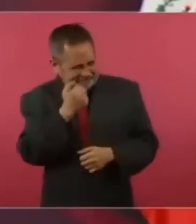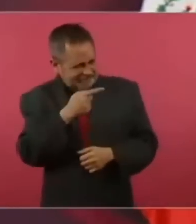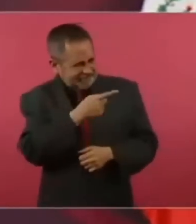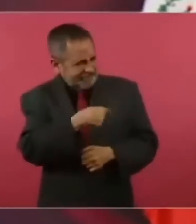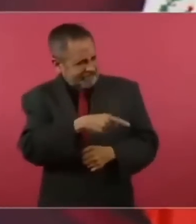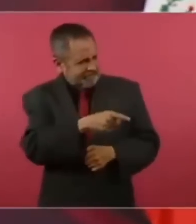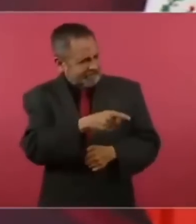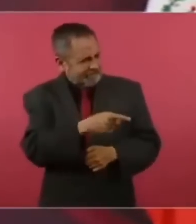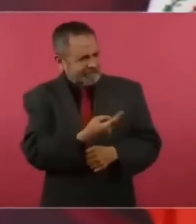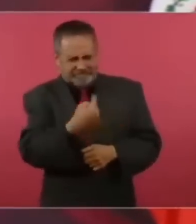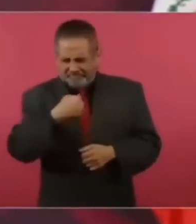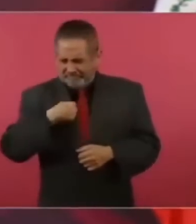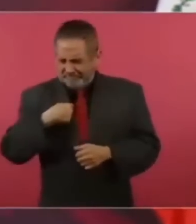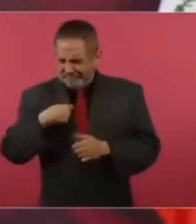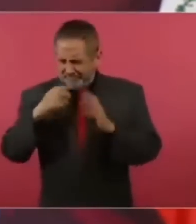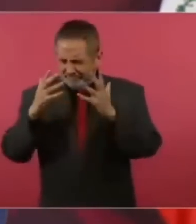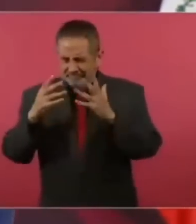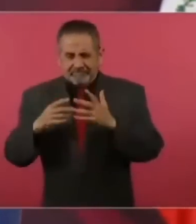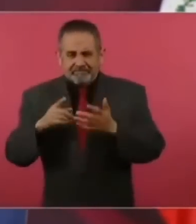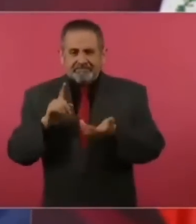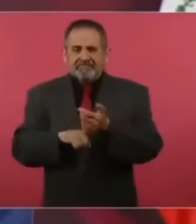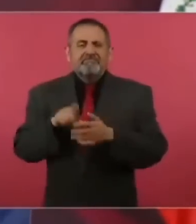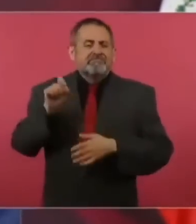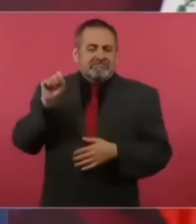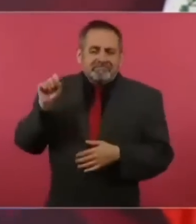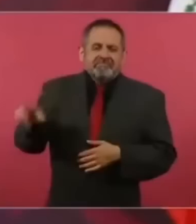Ya transó.